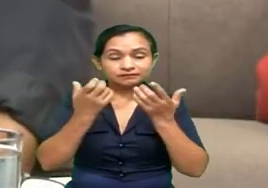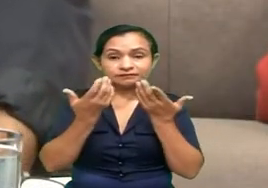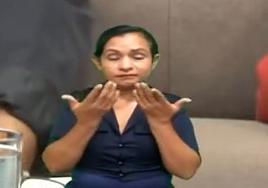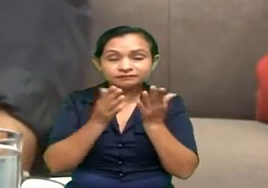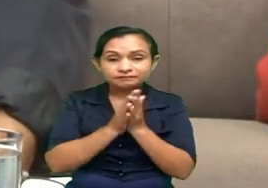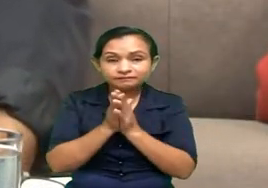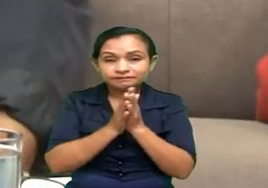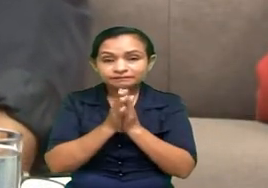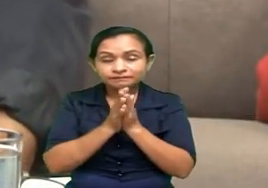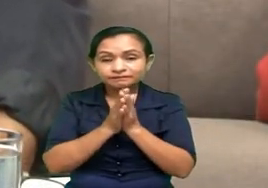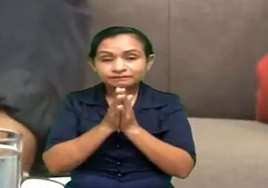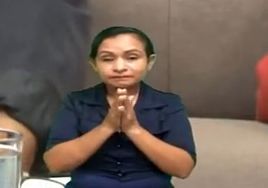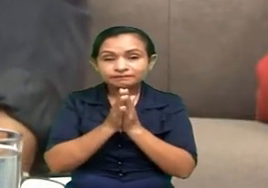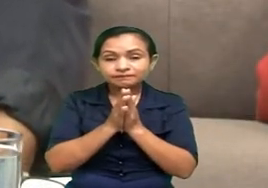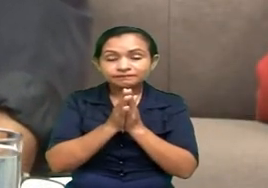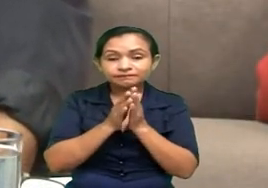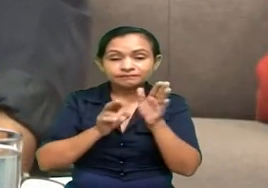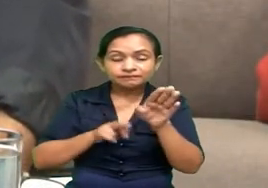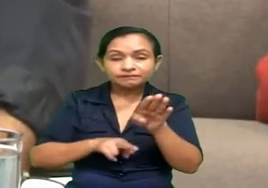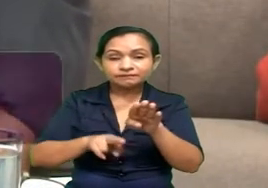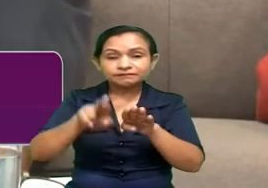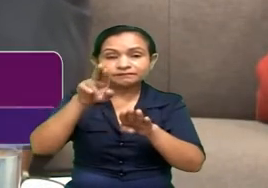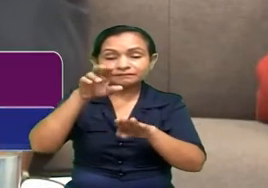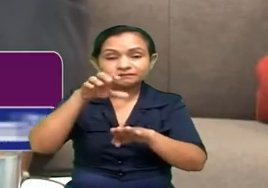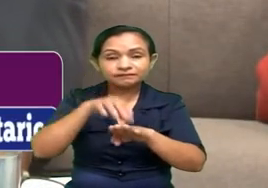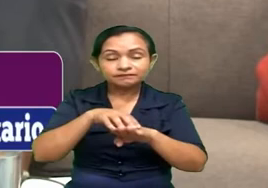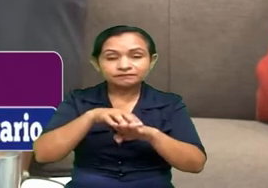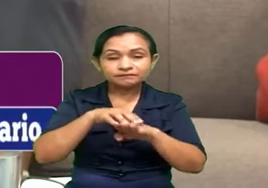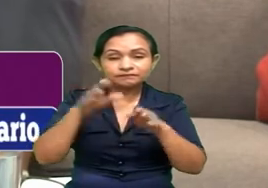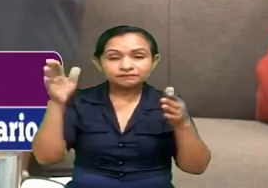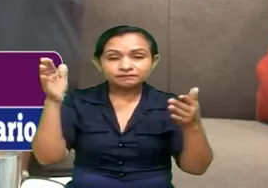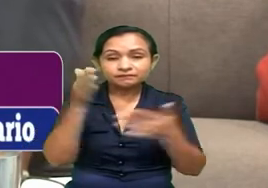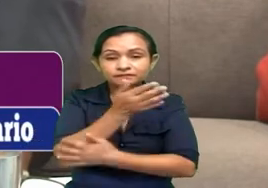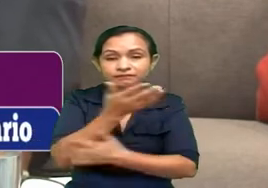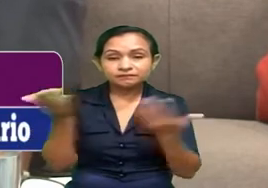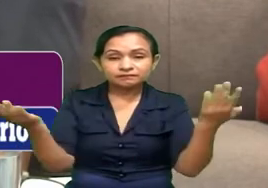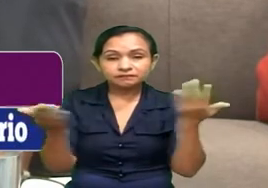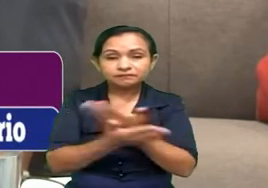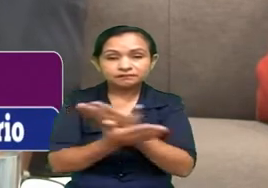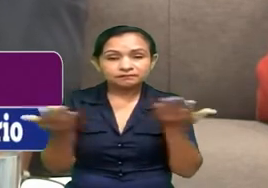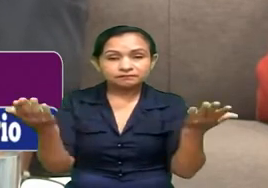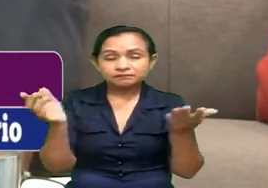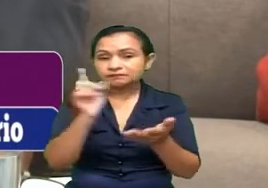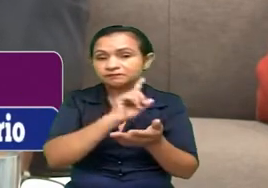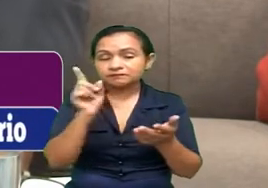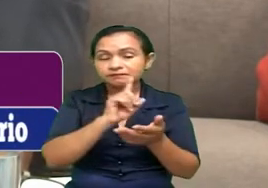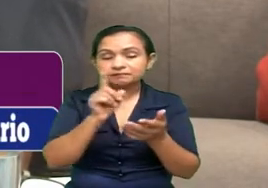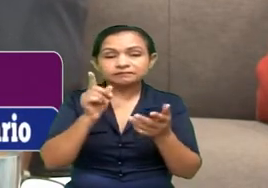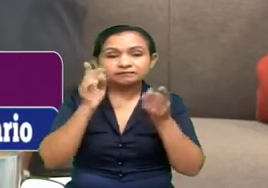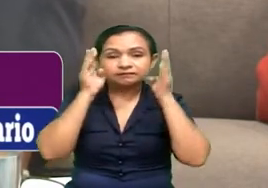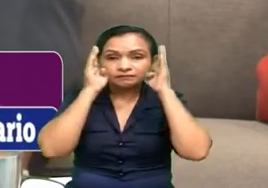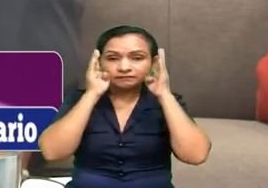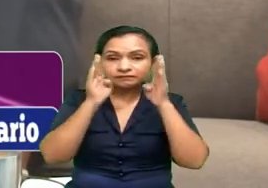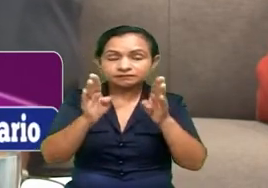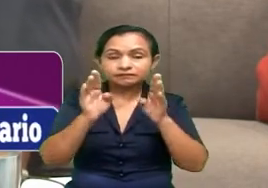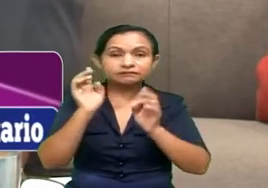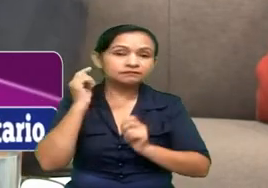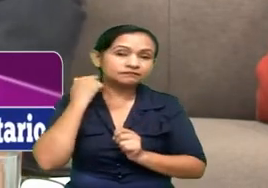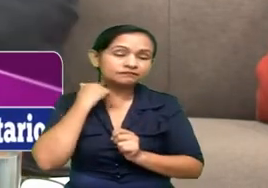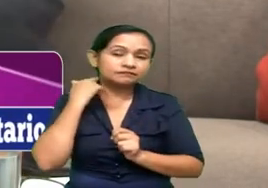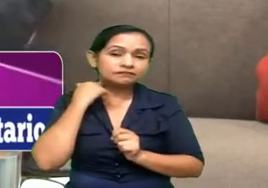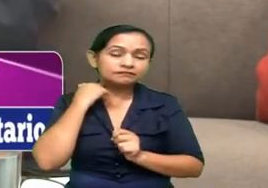presión sobre el río San Juan no ha desaparecido. Ellos están siempre pendientes